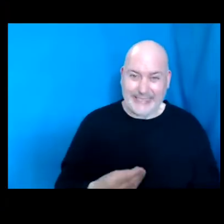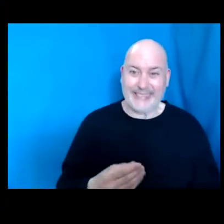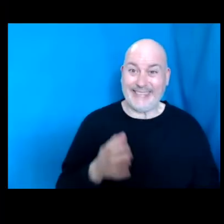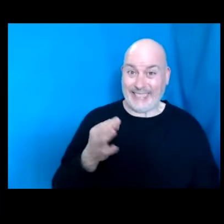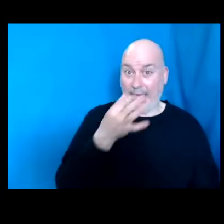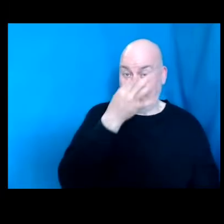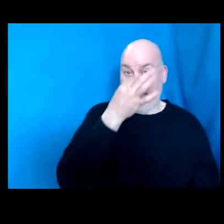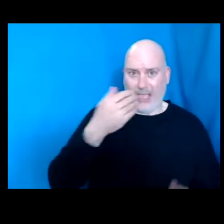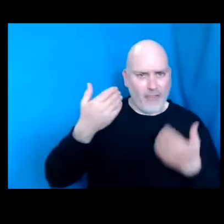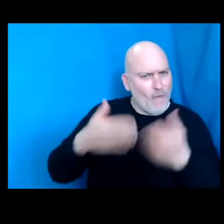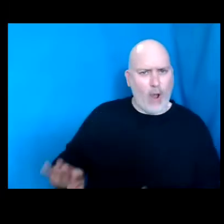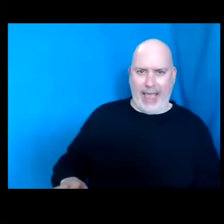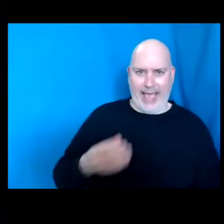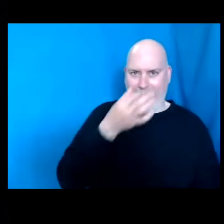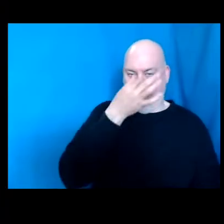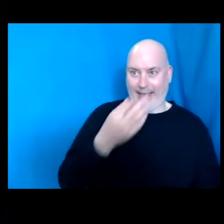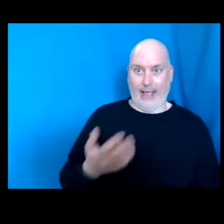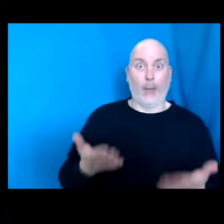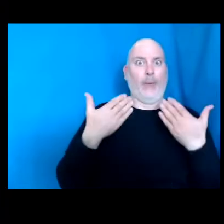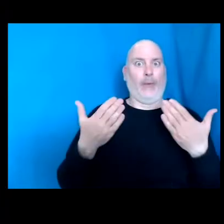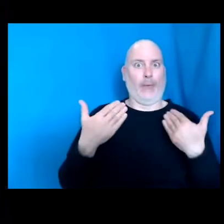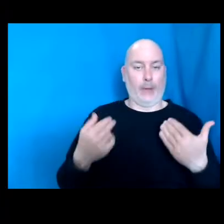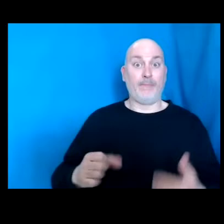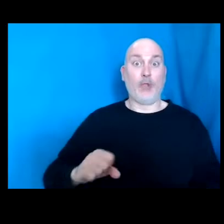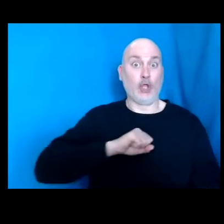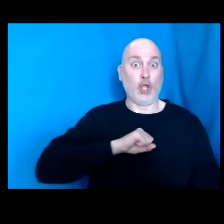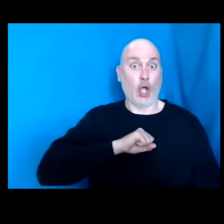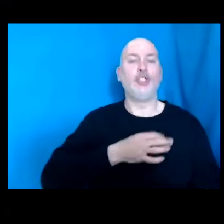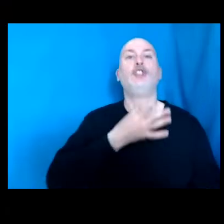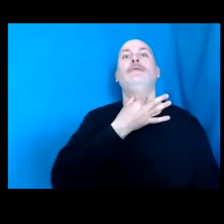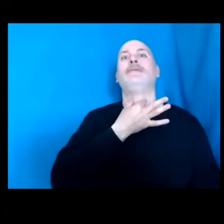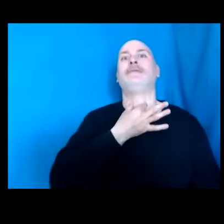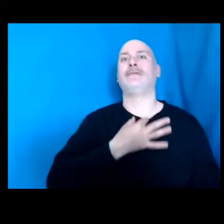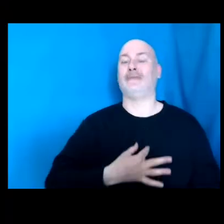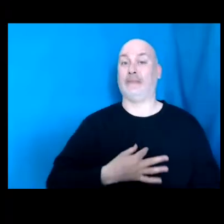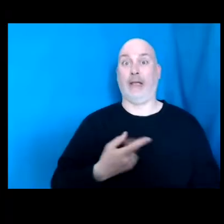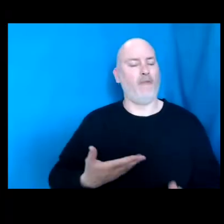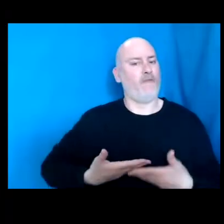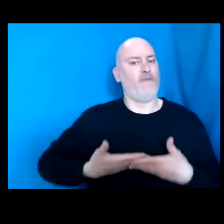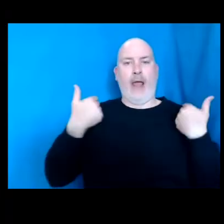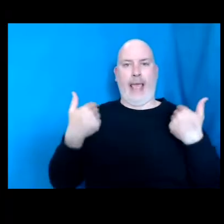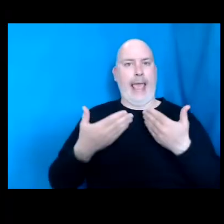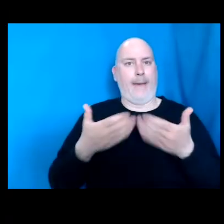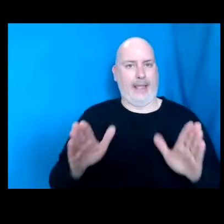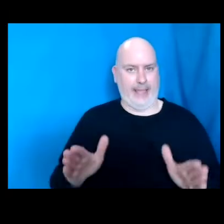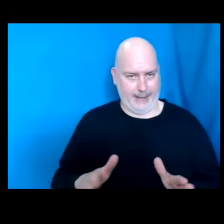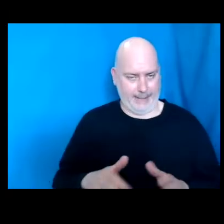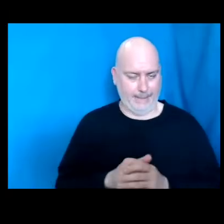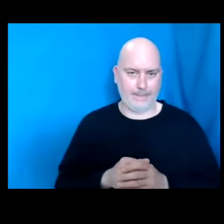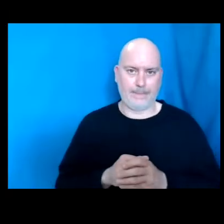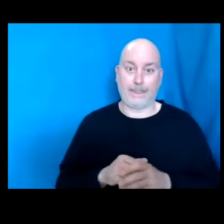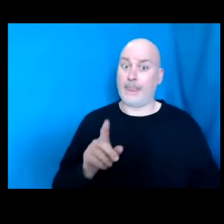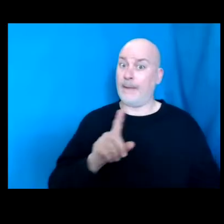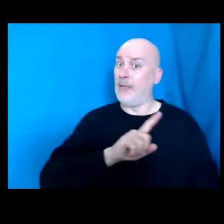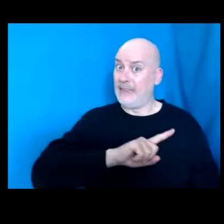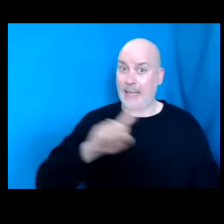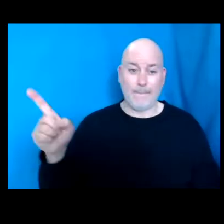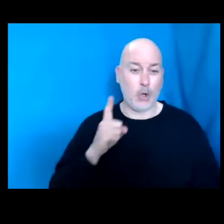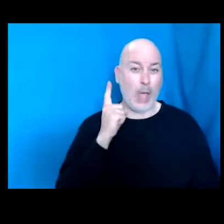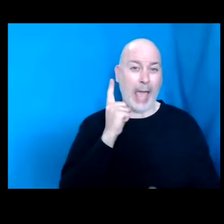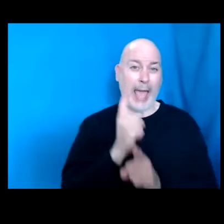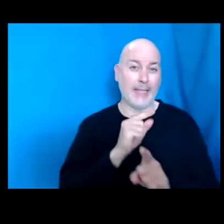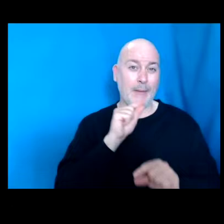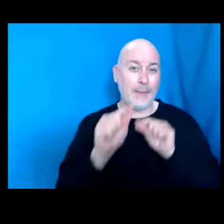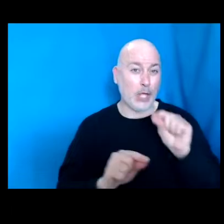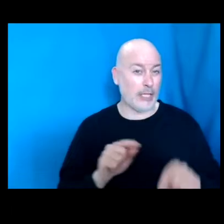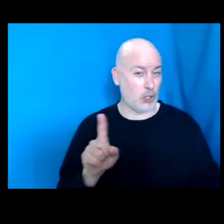de la nariz, la tos lo va a hacer de las vías respiratorias más bajos. Tampoco vamos a utilizar los antibióticos porque